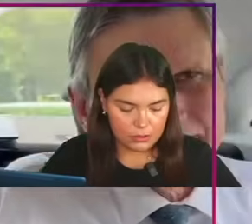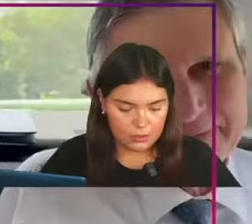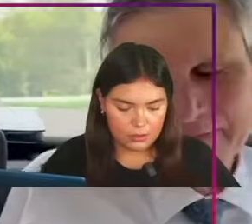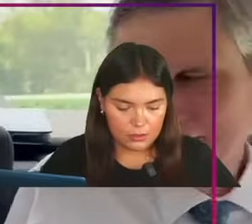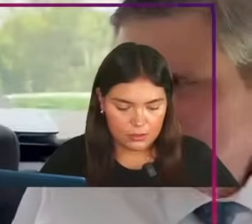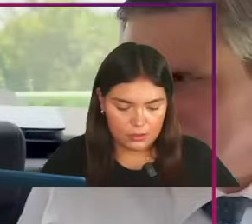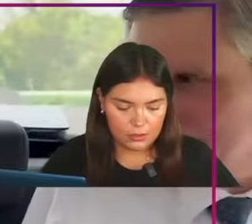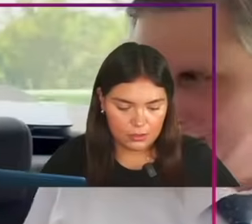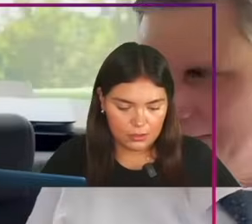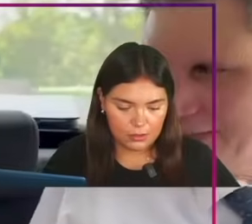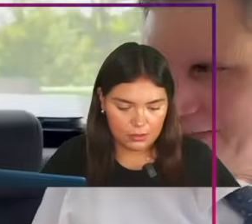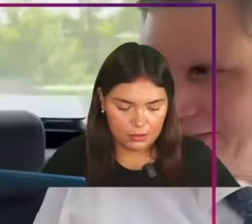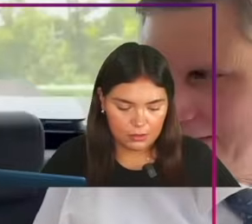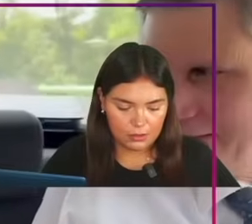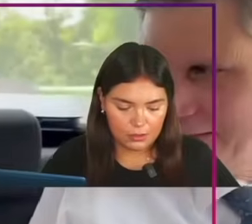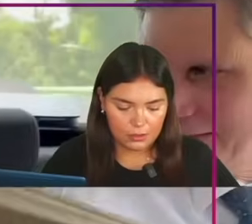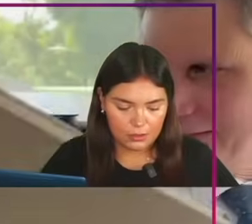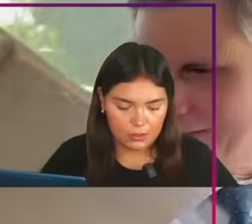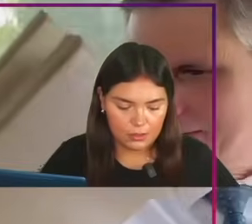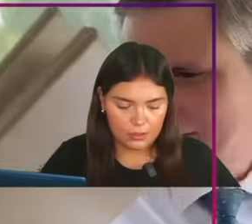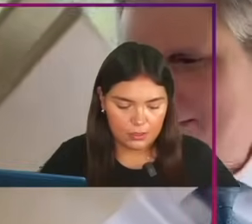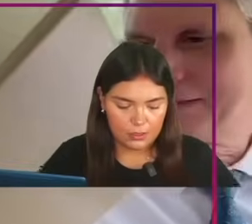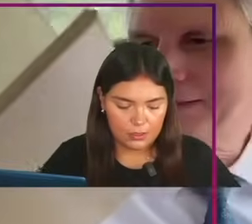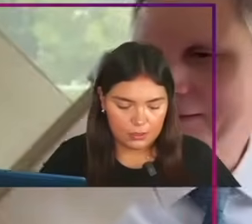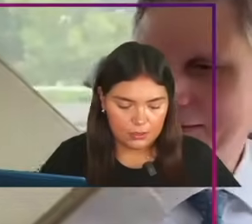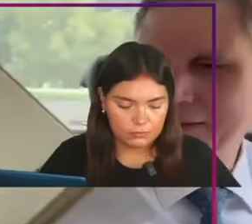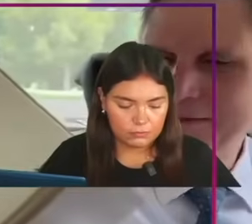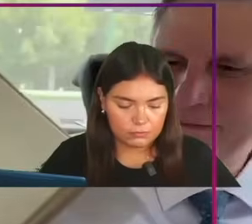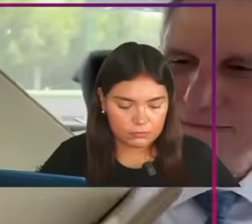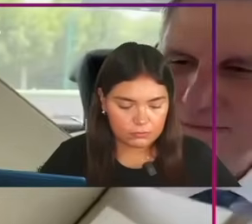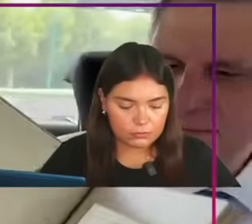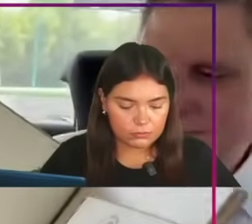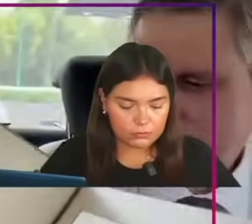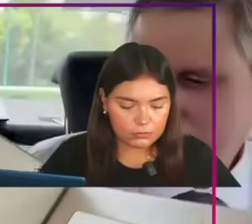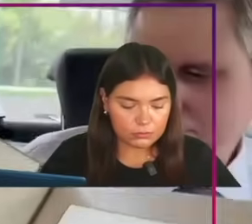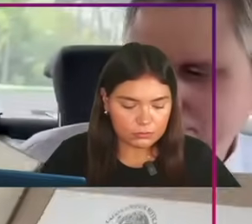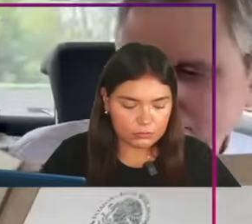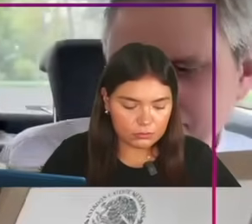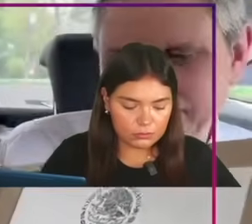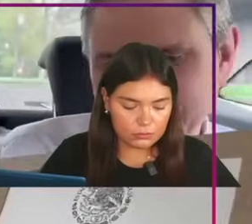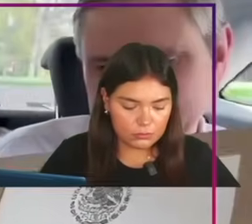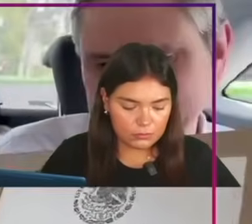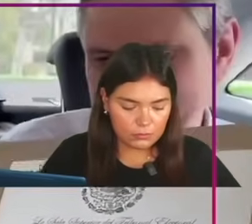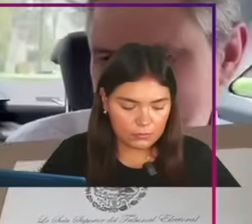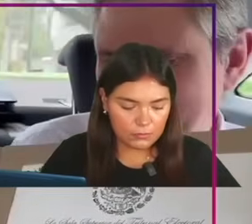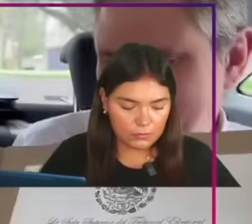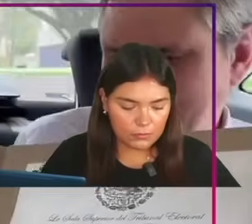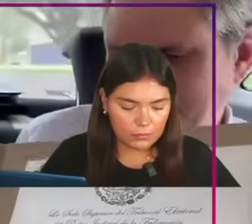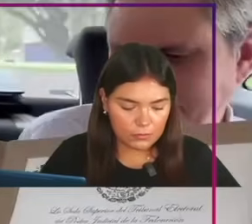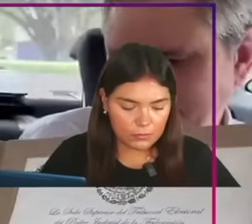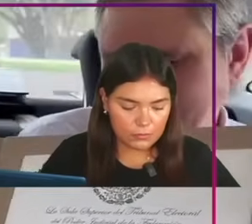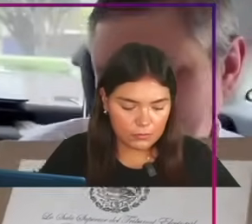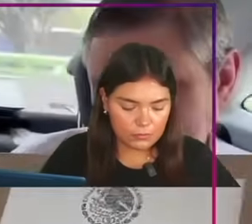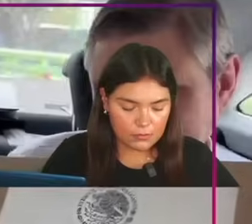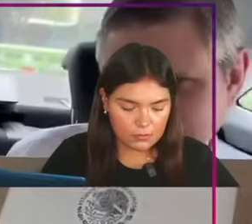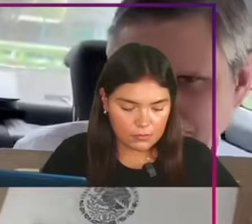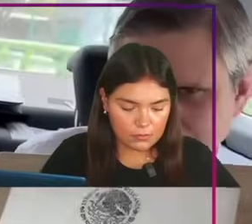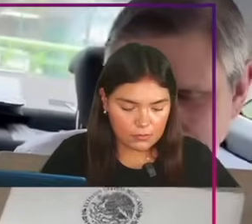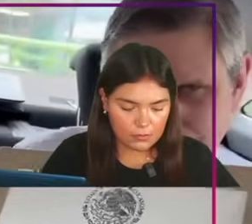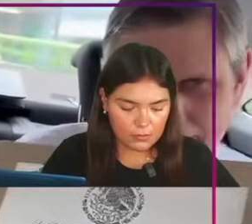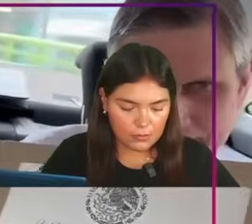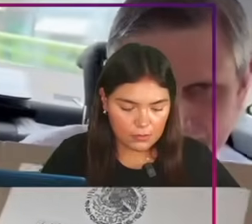tribunal electoral del poder judicial de la federación tengo aquí la